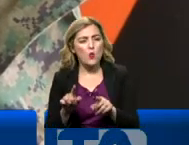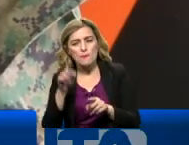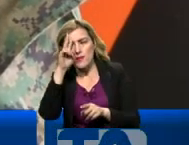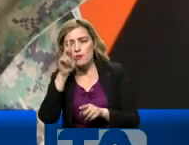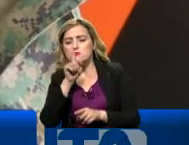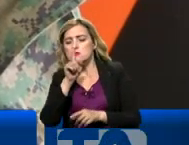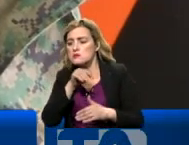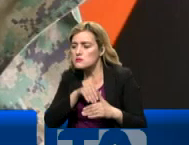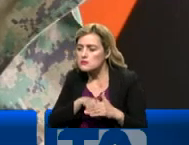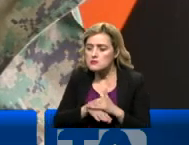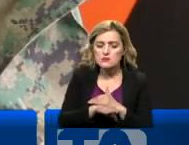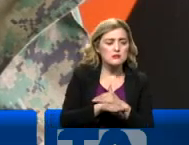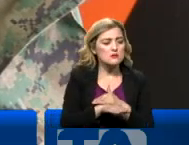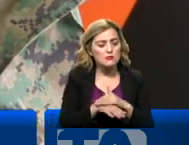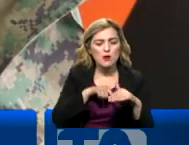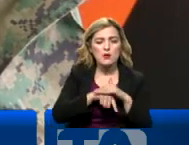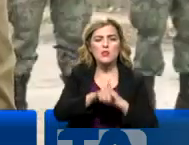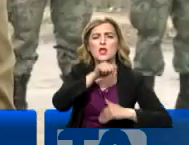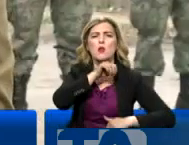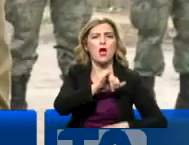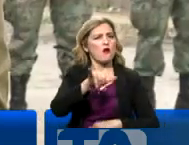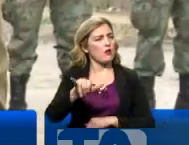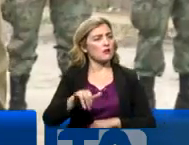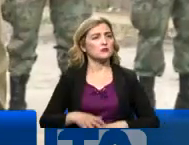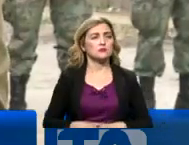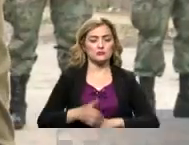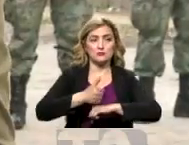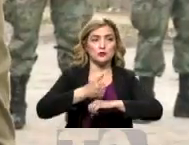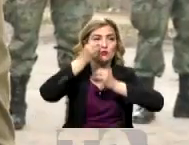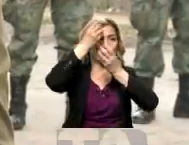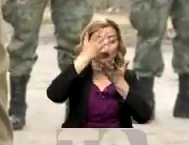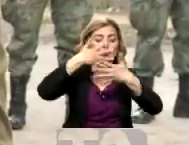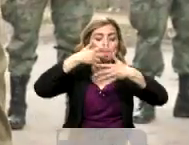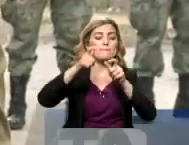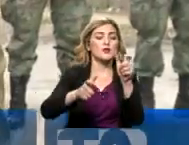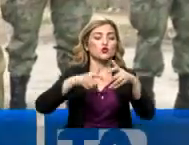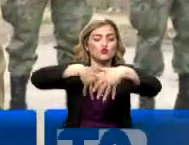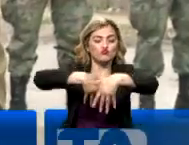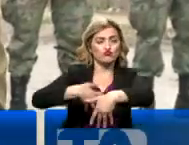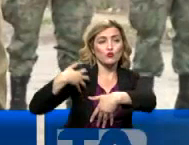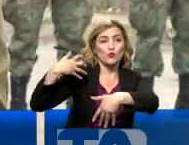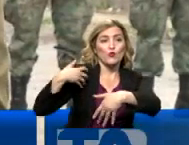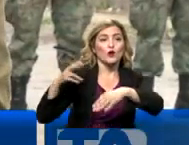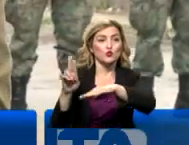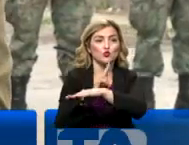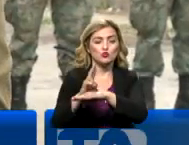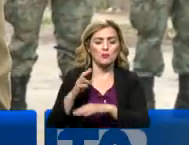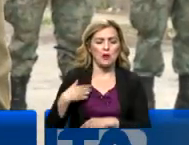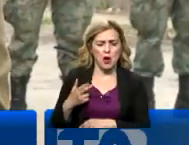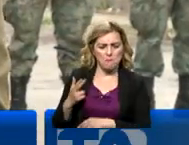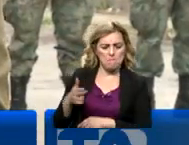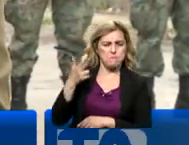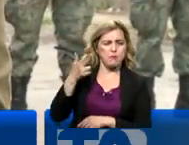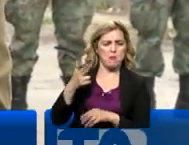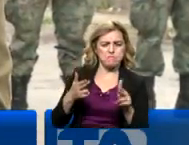tiene características de delincuencia. Las autoridades señalaron que los manifestantes utilizaron artefactos que nunca antes se